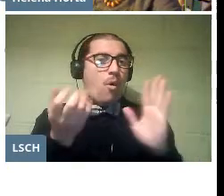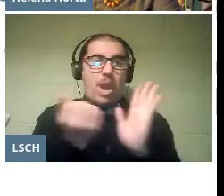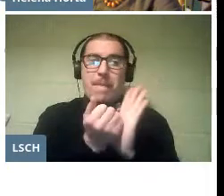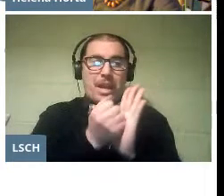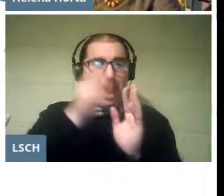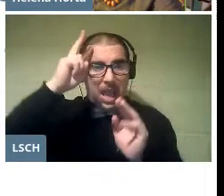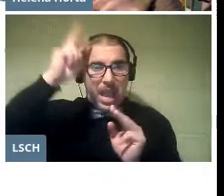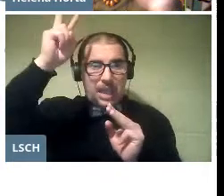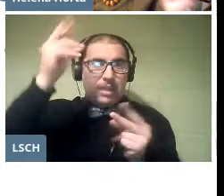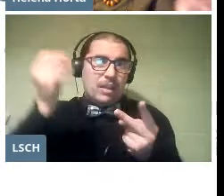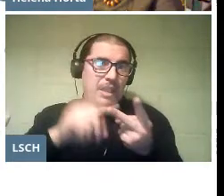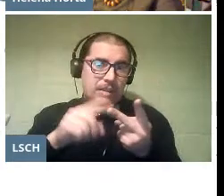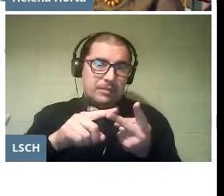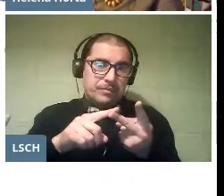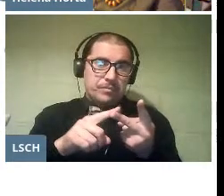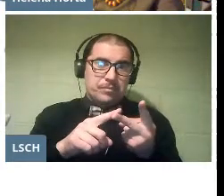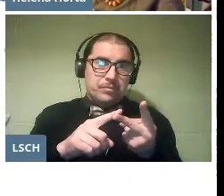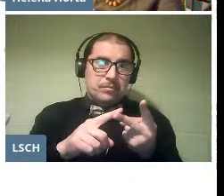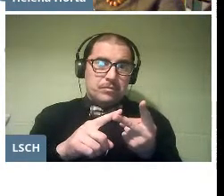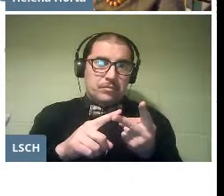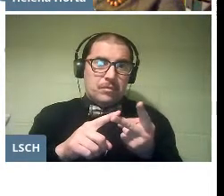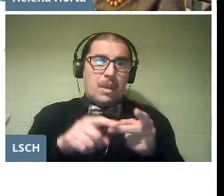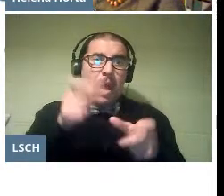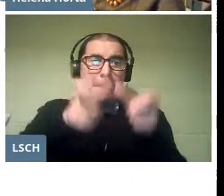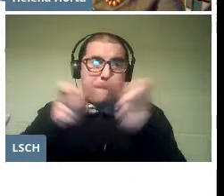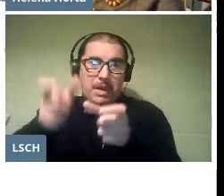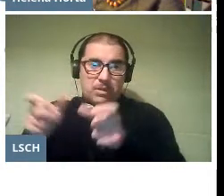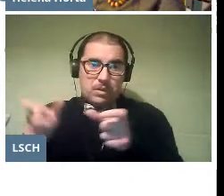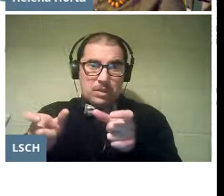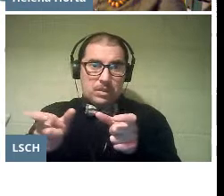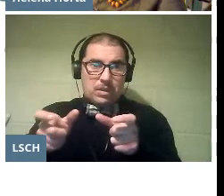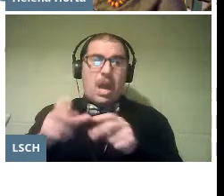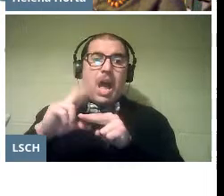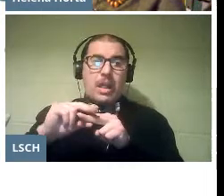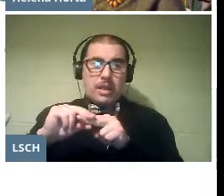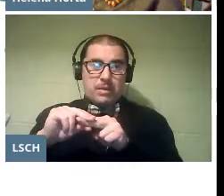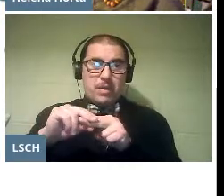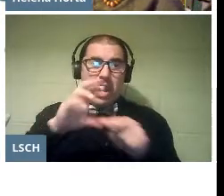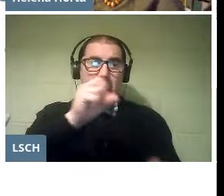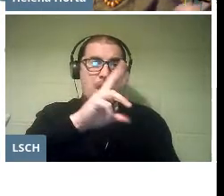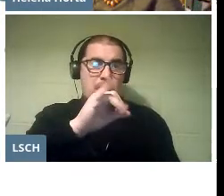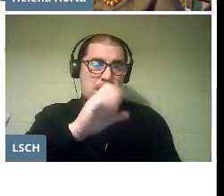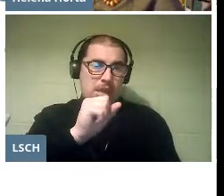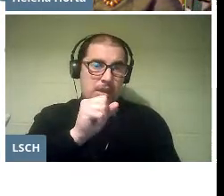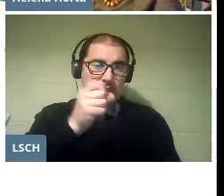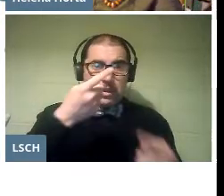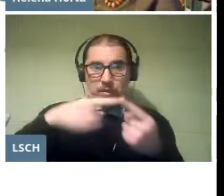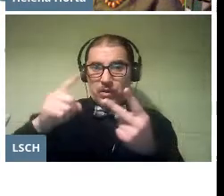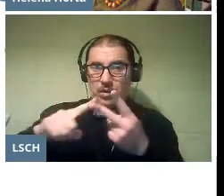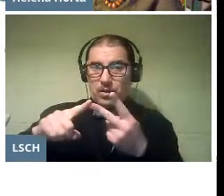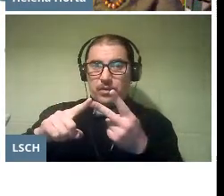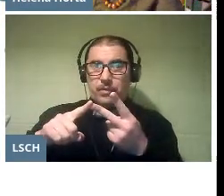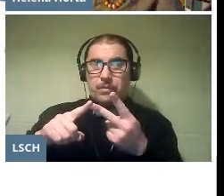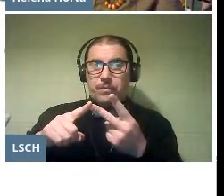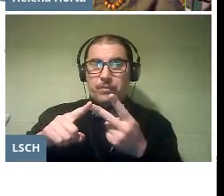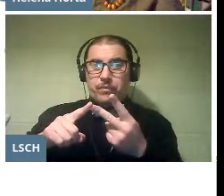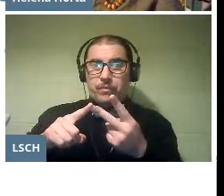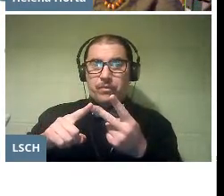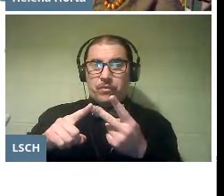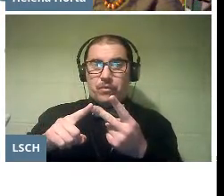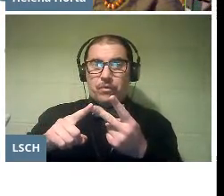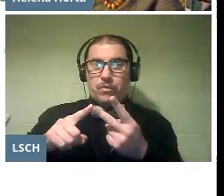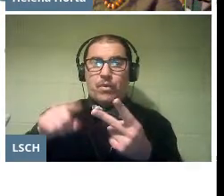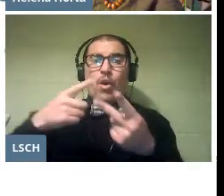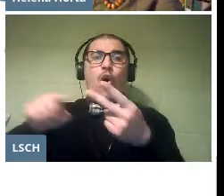marcador étnico para diferenciar a la población, a la antigua población de Arica y de Moquegua respecto